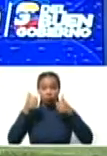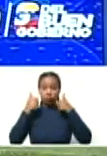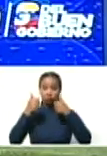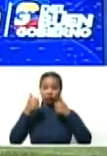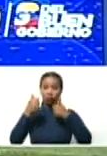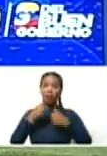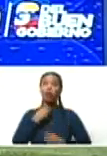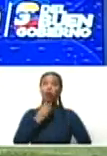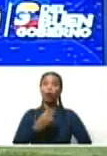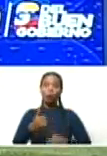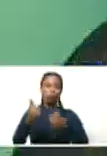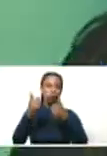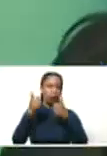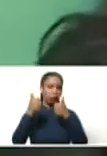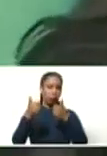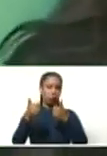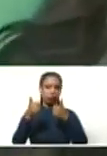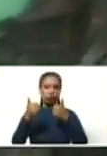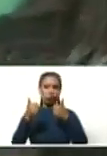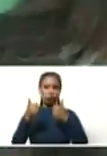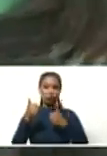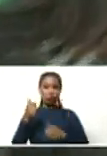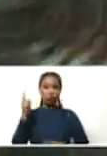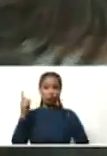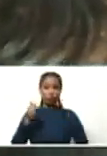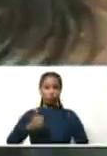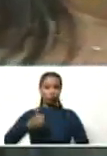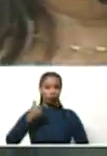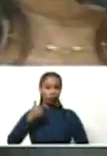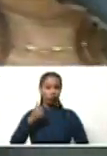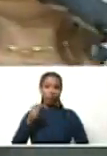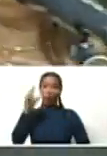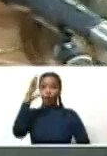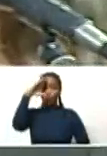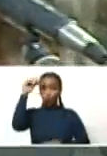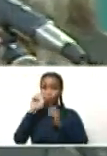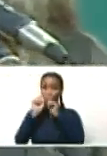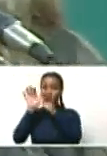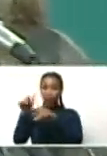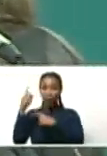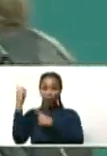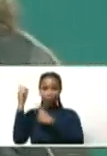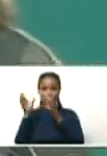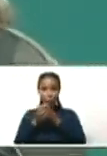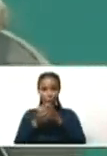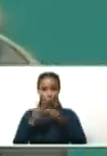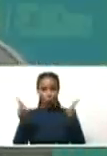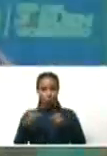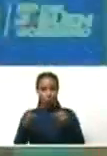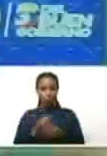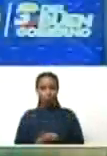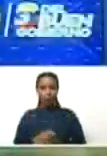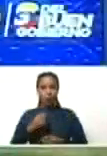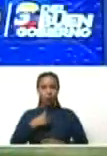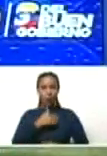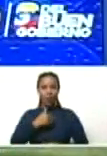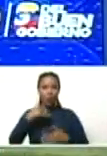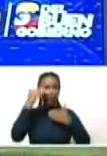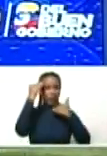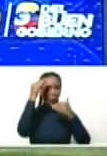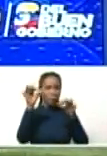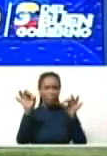¿Ah? Se las traen, que Dios me los bendiga. Bueno, quiero darle un saludo especial